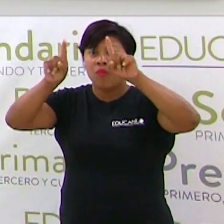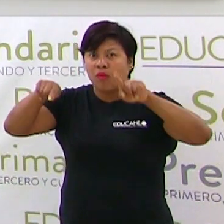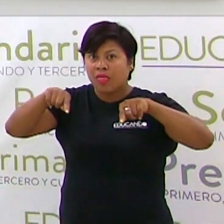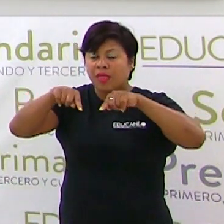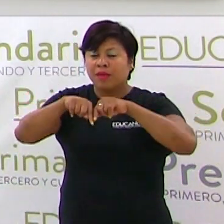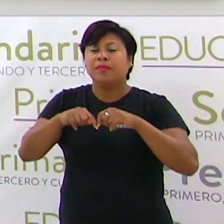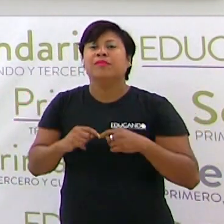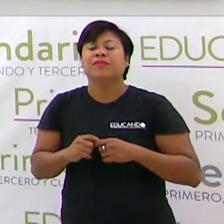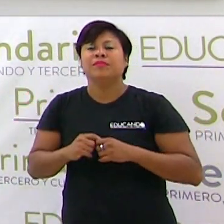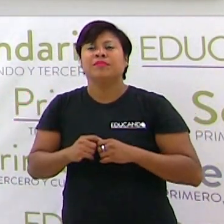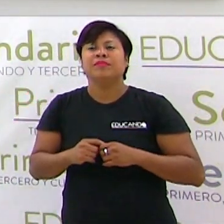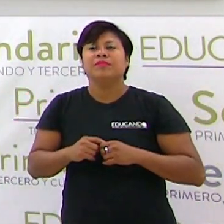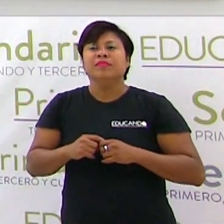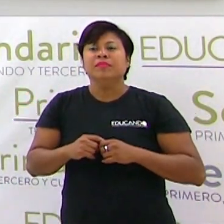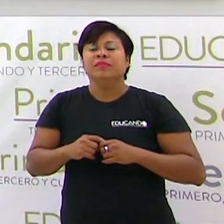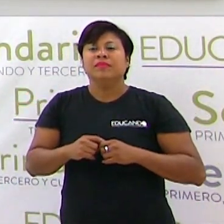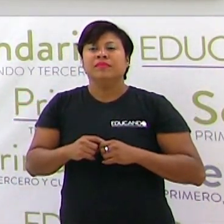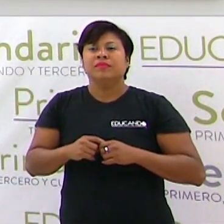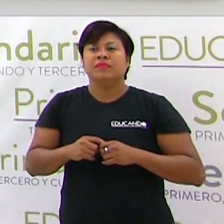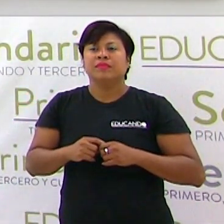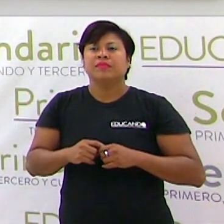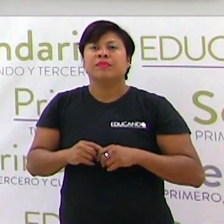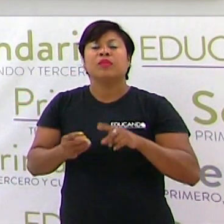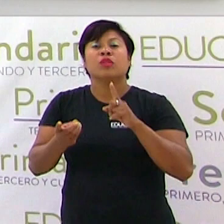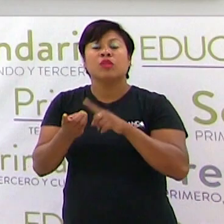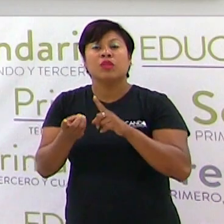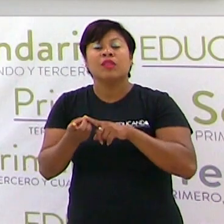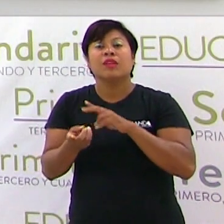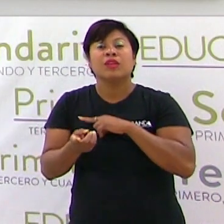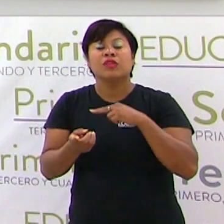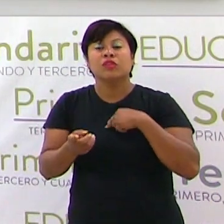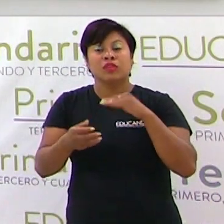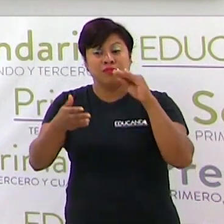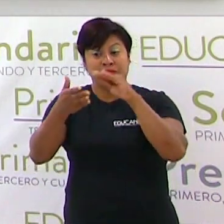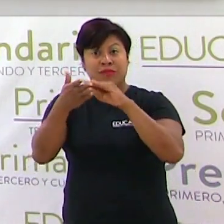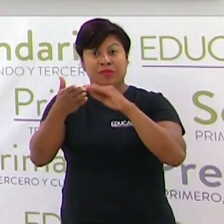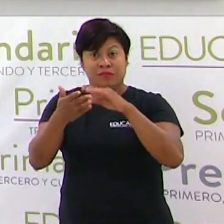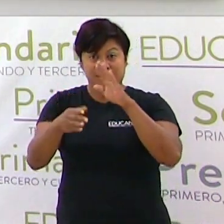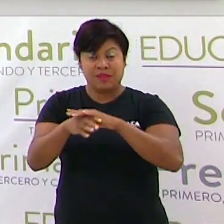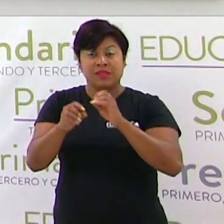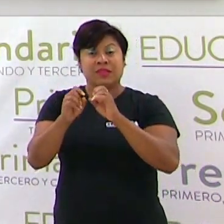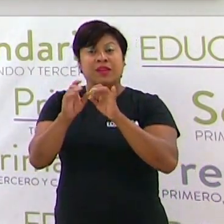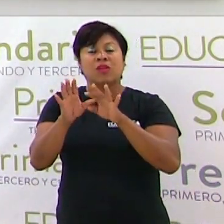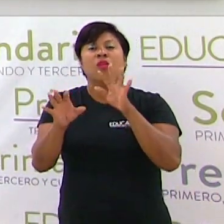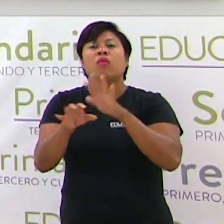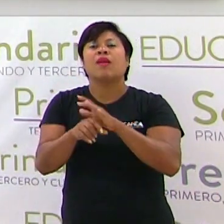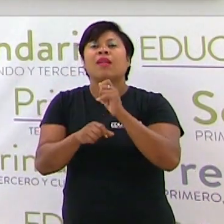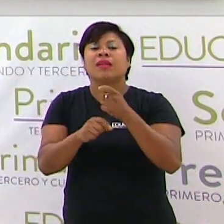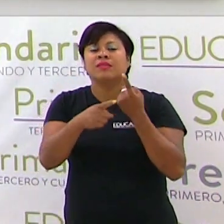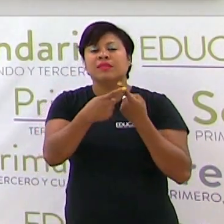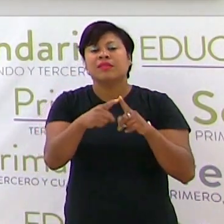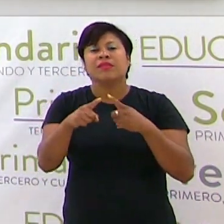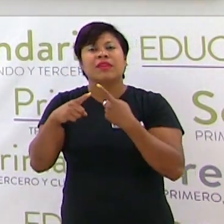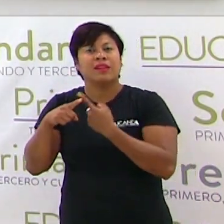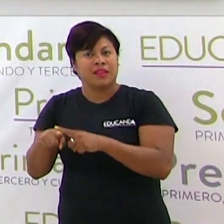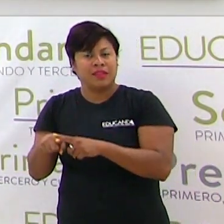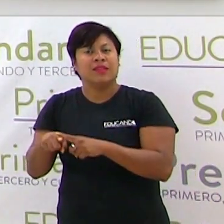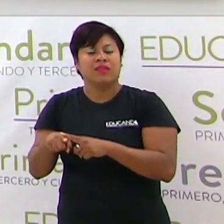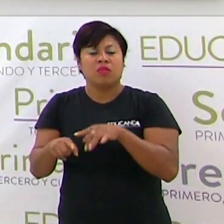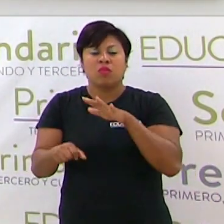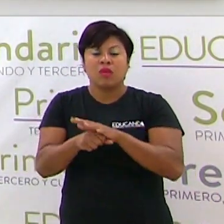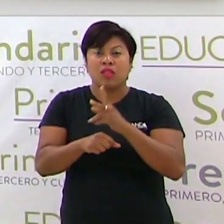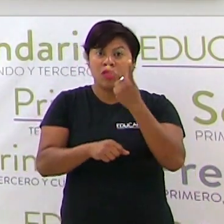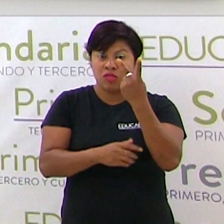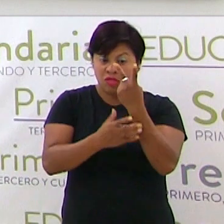en el que vamos a plantear claramente ¿Cuáles son las diferencias entre estos